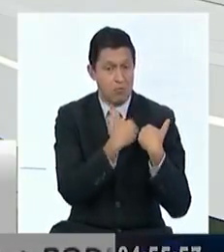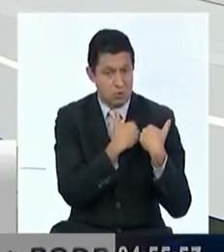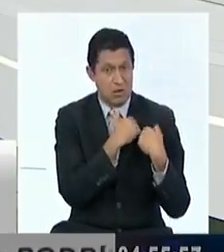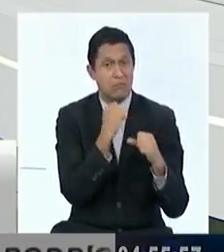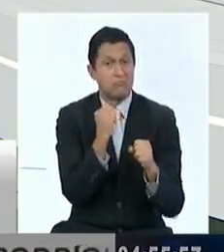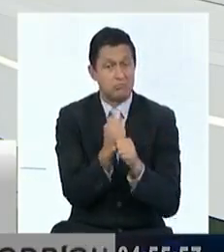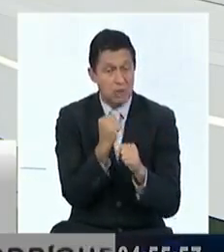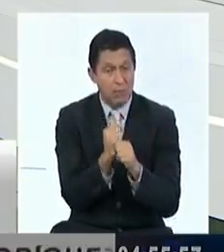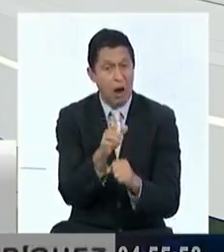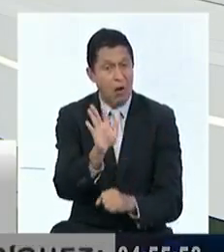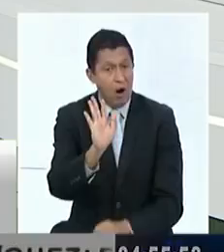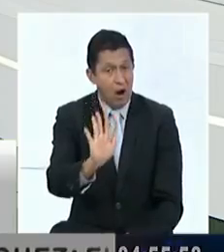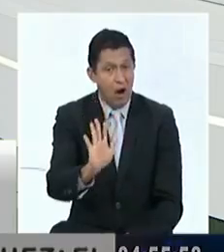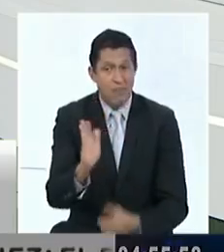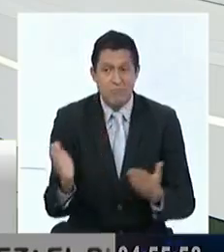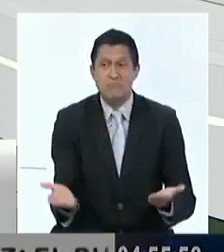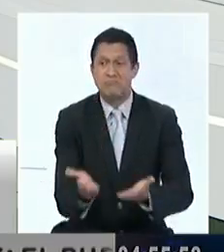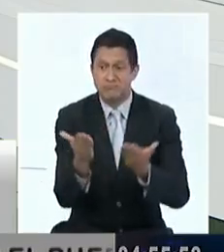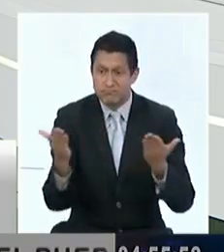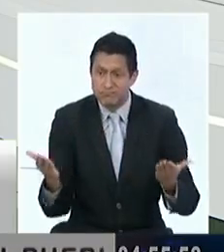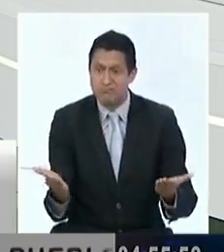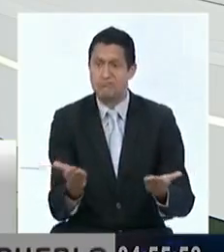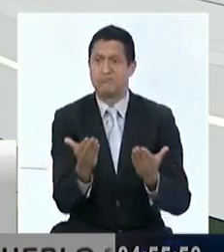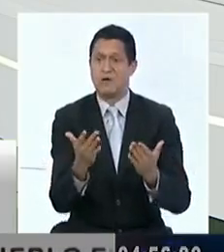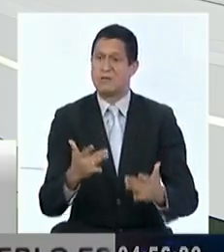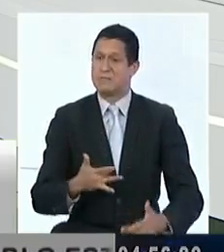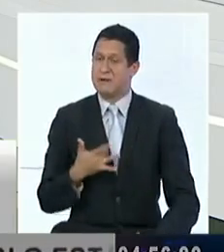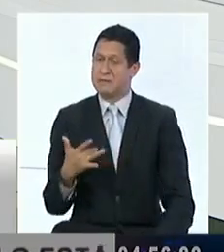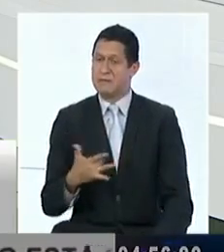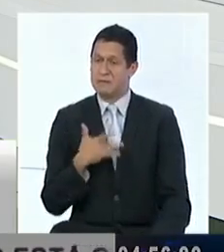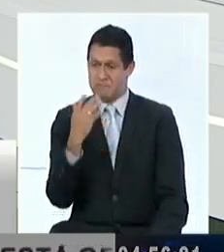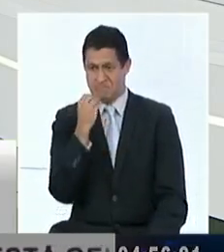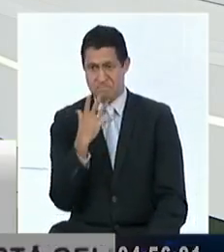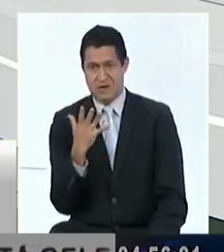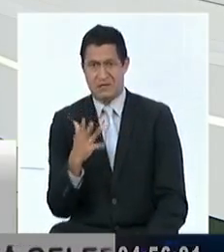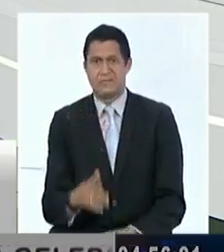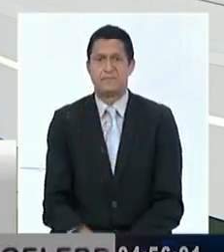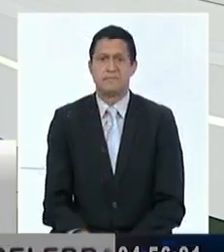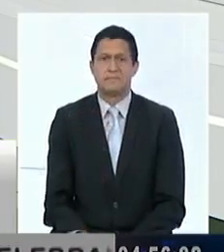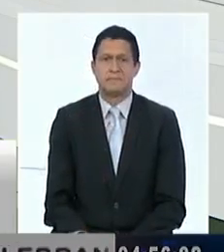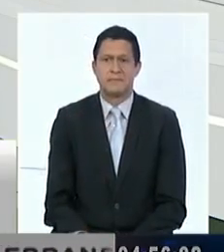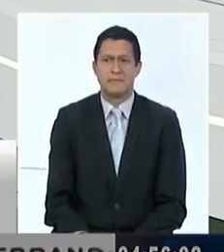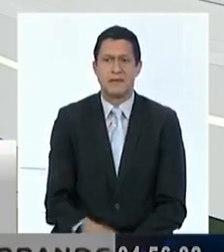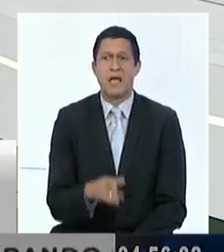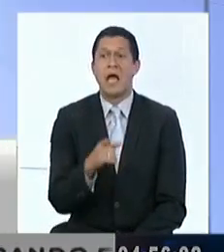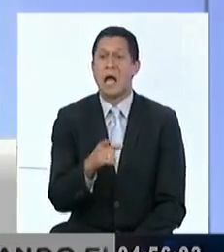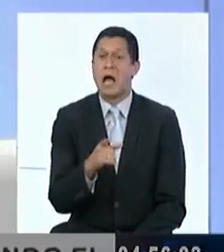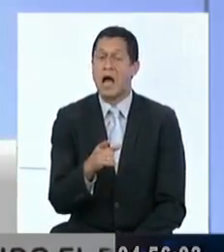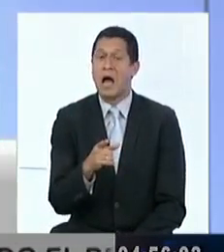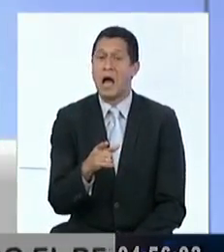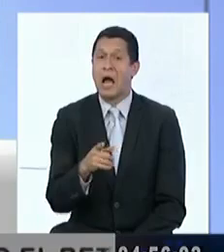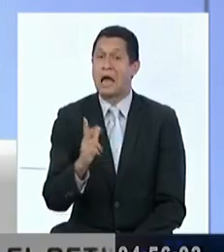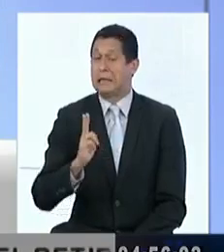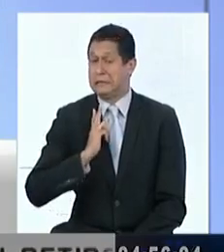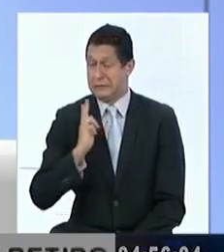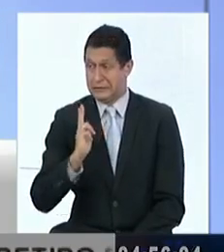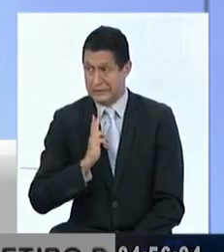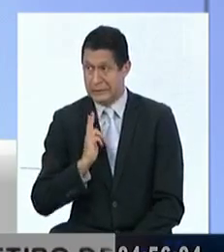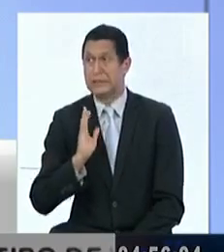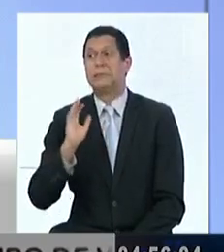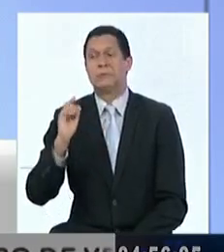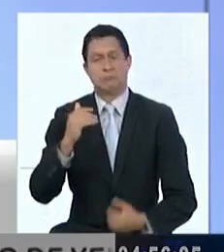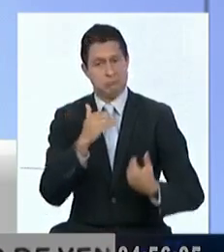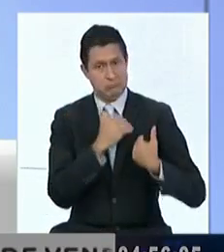específicamente van a motivar ese trabajador y se va a sentir muy bien en lo que ese gerente de esa persona encargada de estas actividades